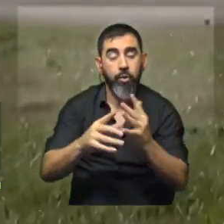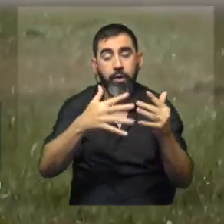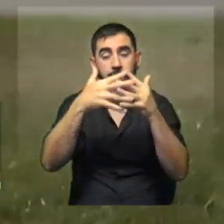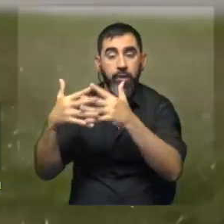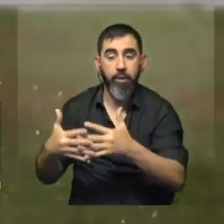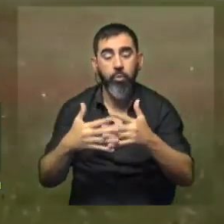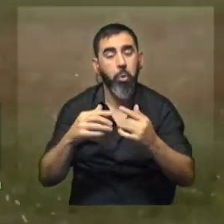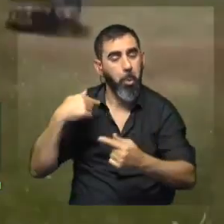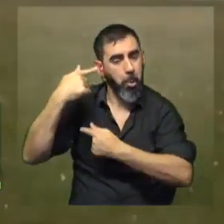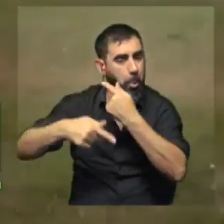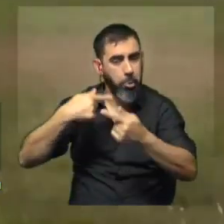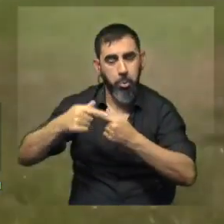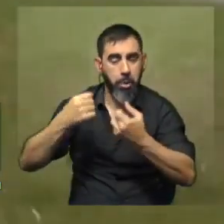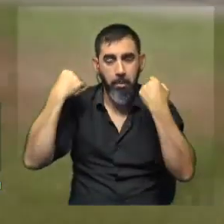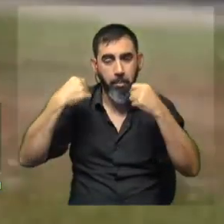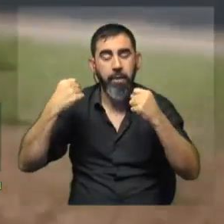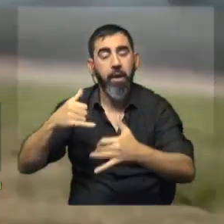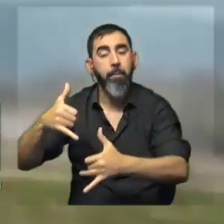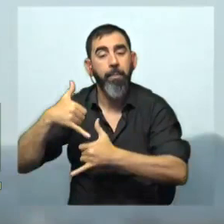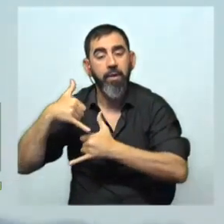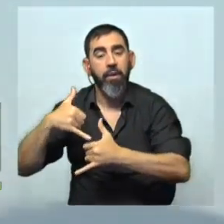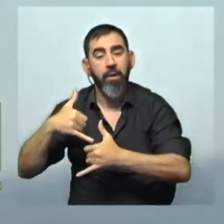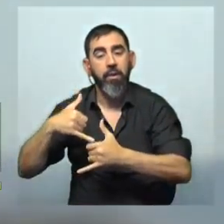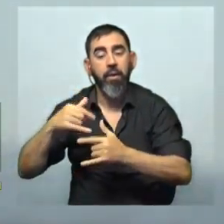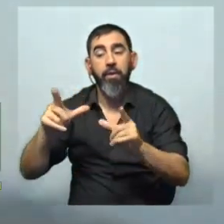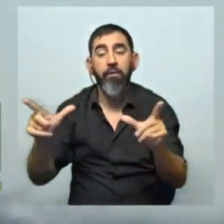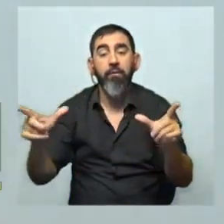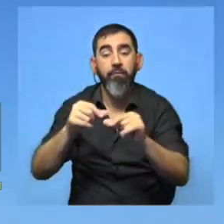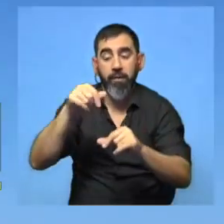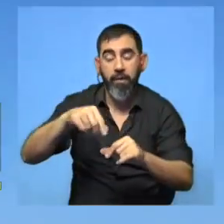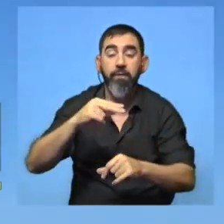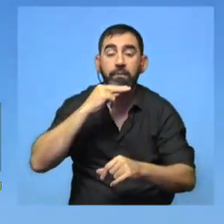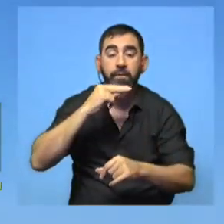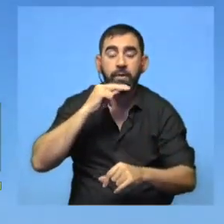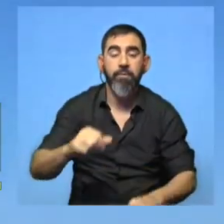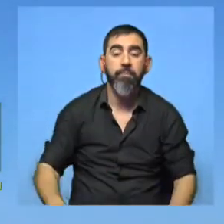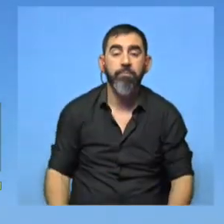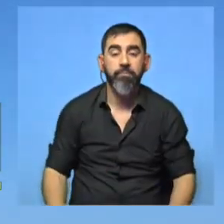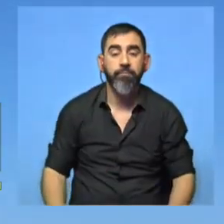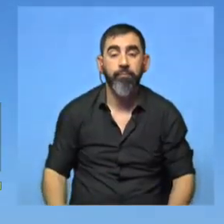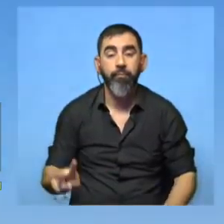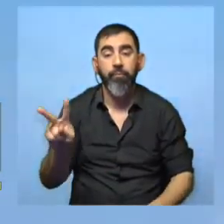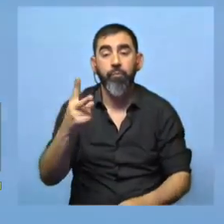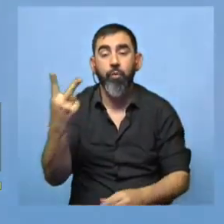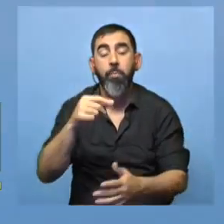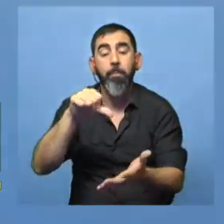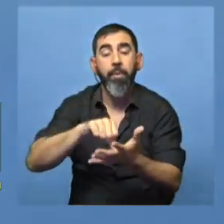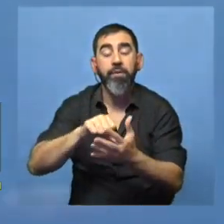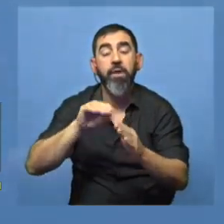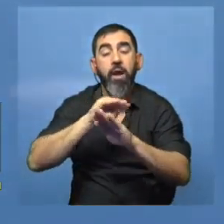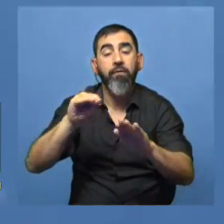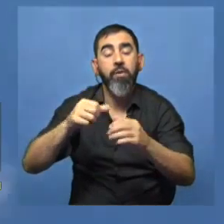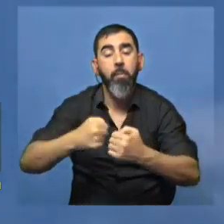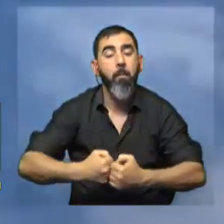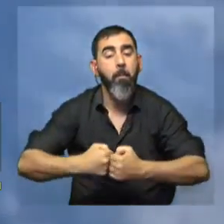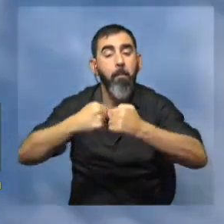resolvieron continuar los ejercicios militares que debían concluir este viernes. Ambos países anunciaron que extenderán